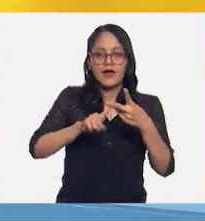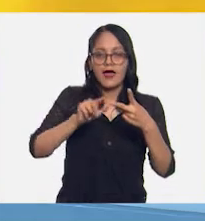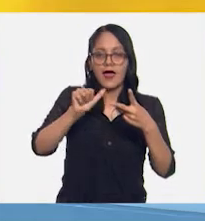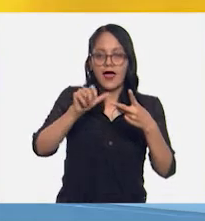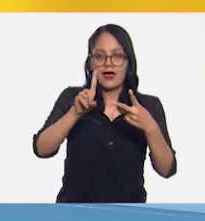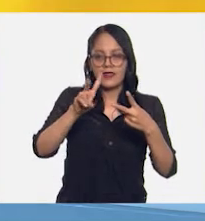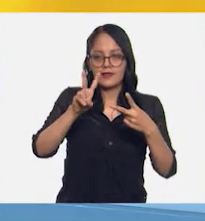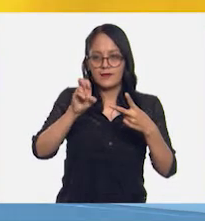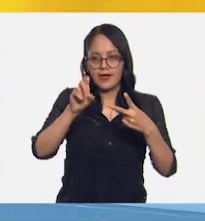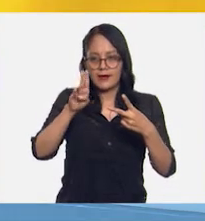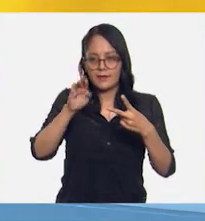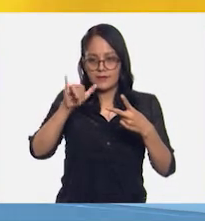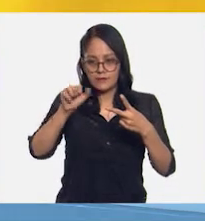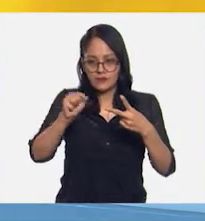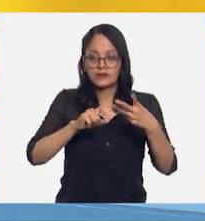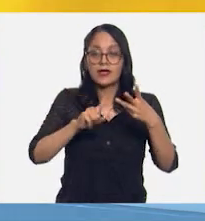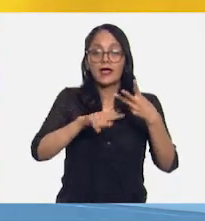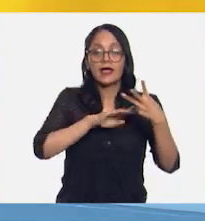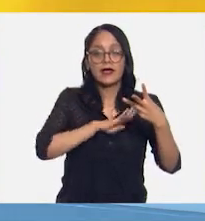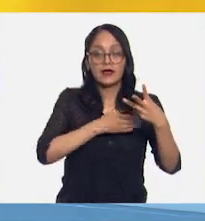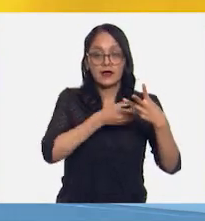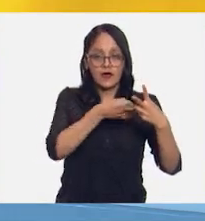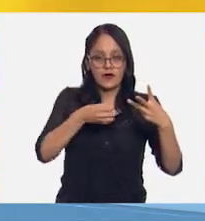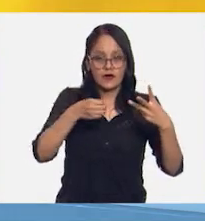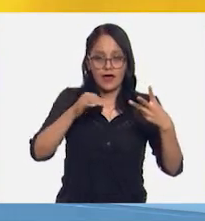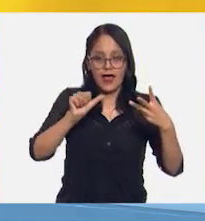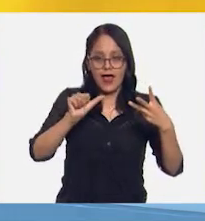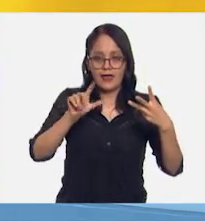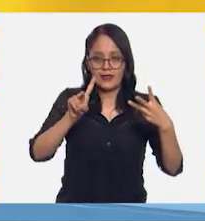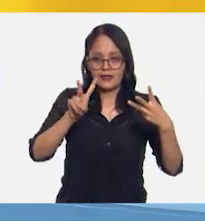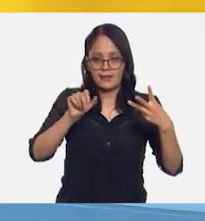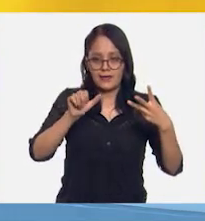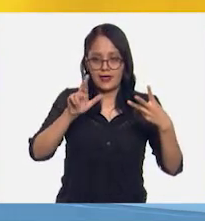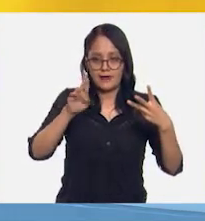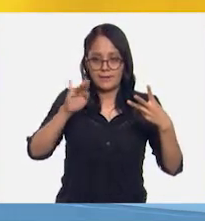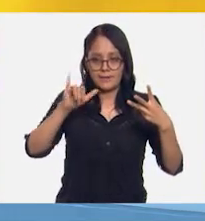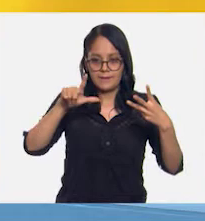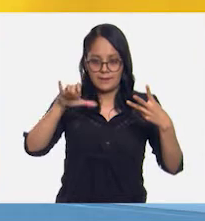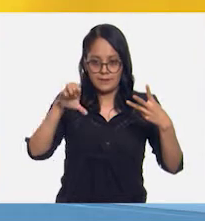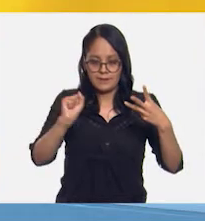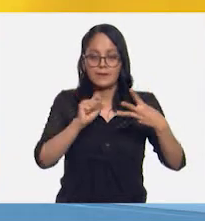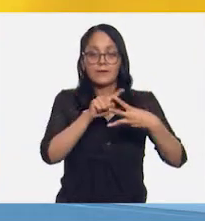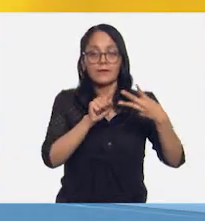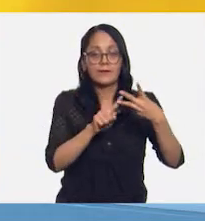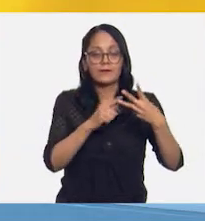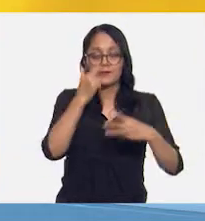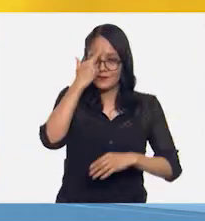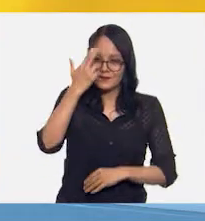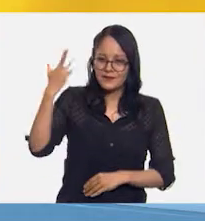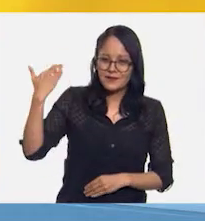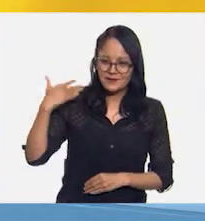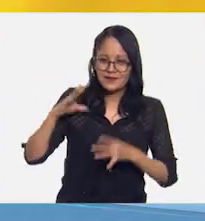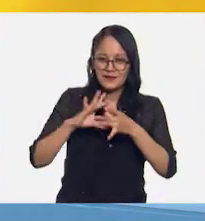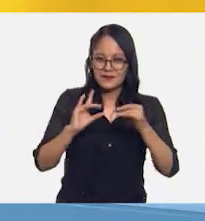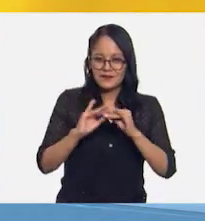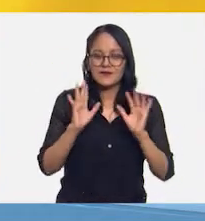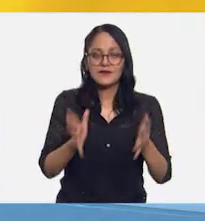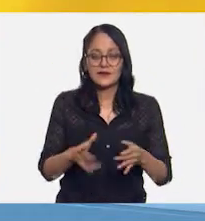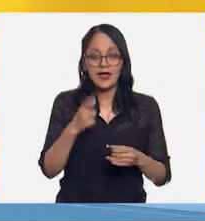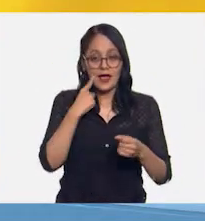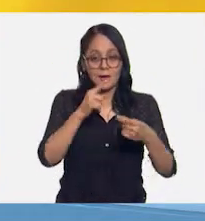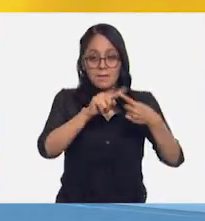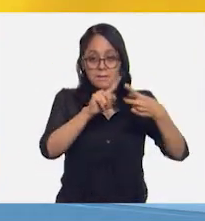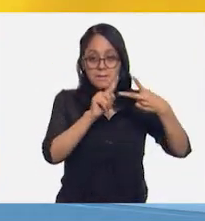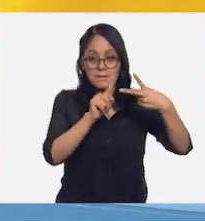frases adverbiales. Como hemos estudiado en múltiples ocasiones en este grado y en los anteriores, esas clases de palabras les